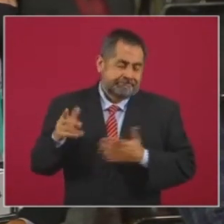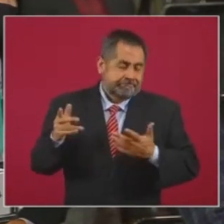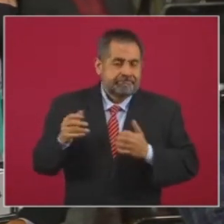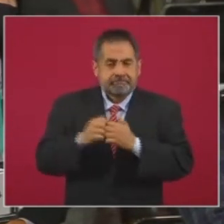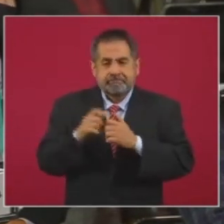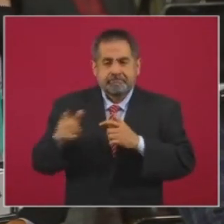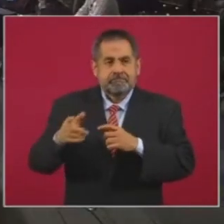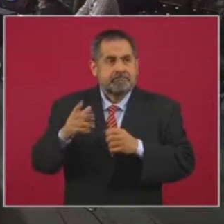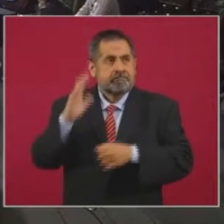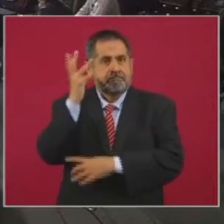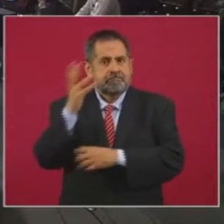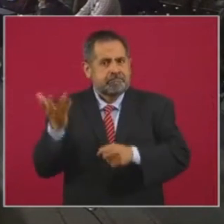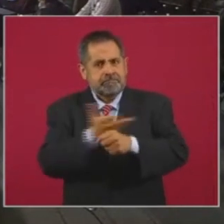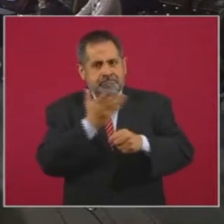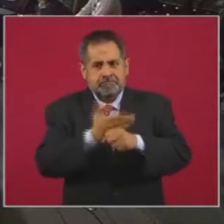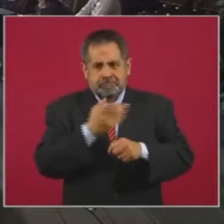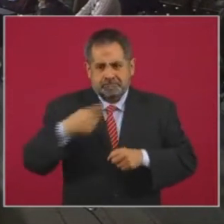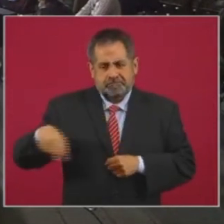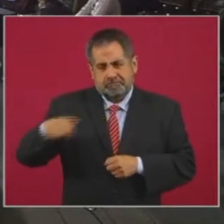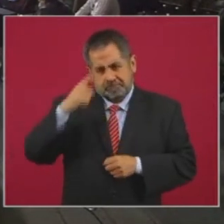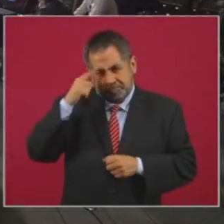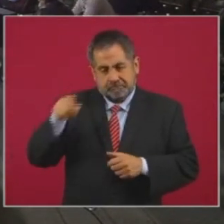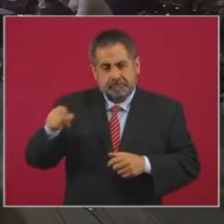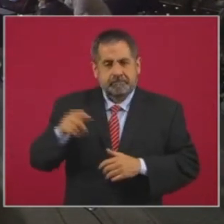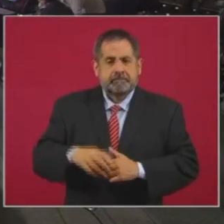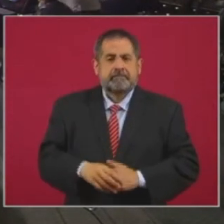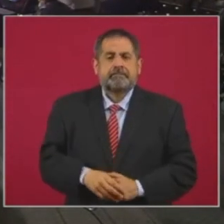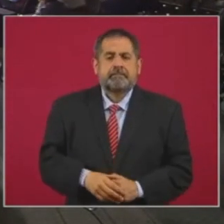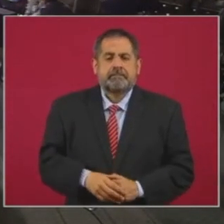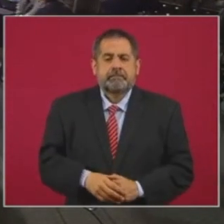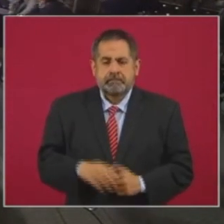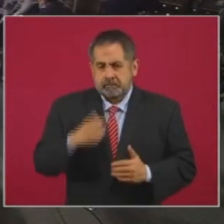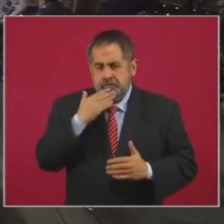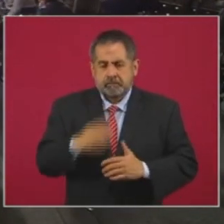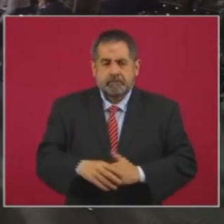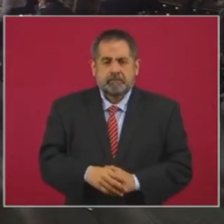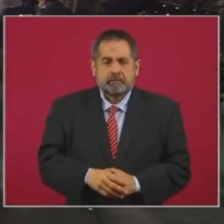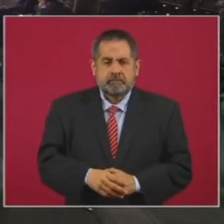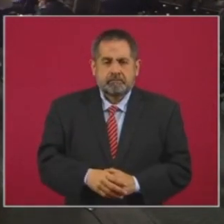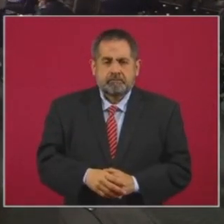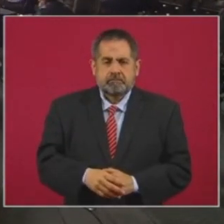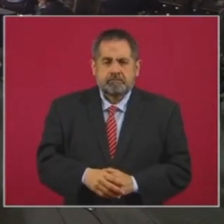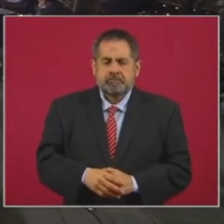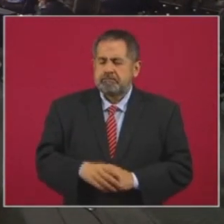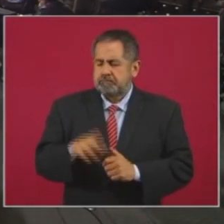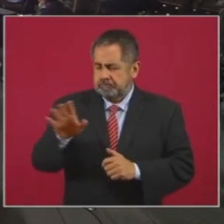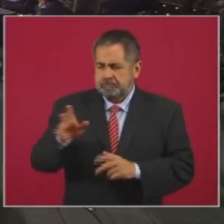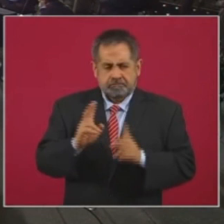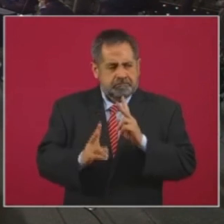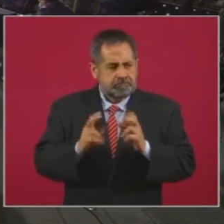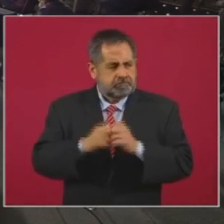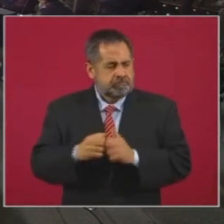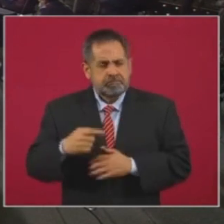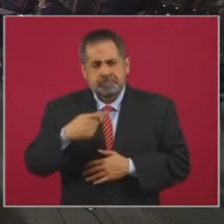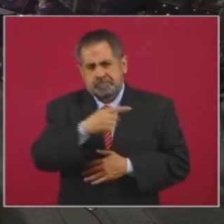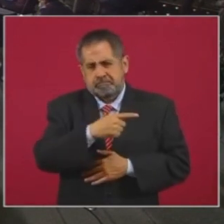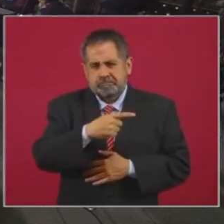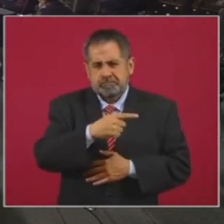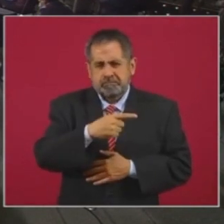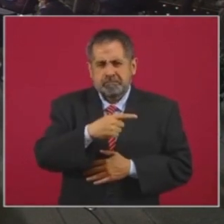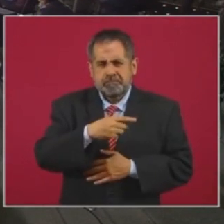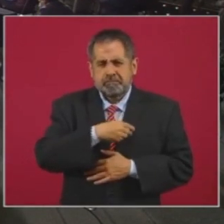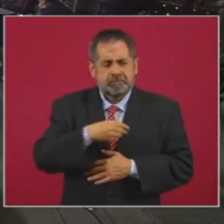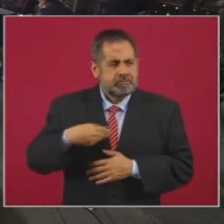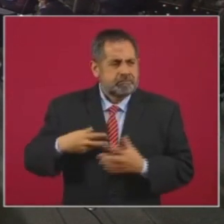con la tala de árboles allá en Guerrero. Muy bien, hablamos con los